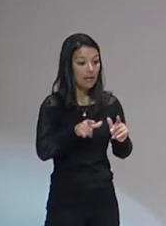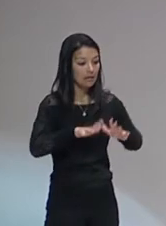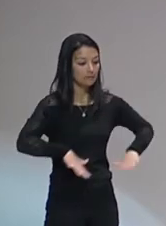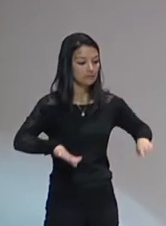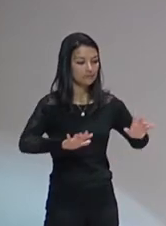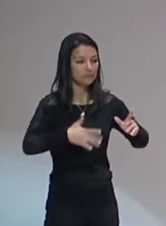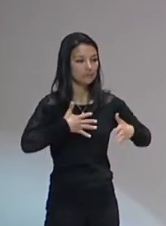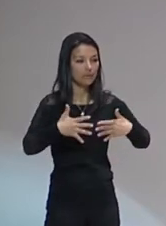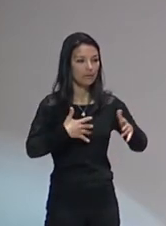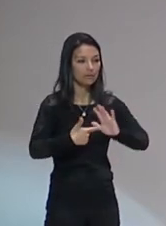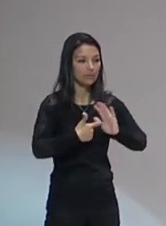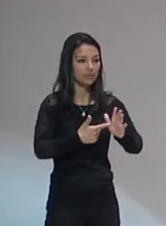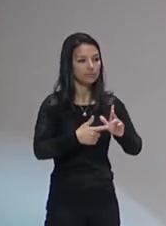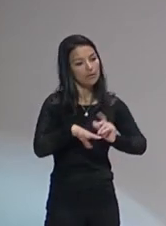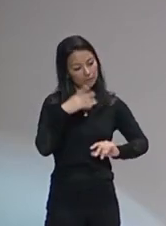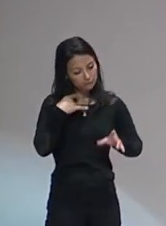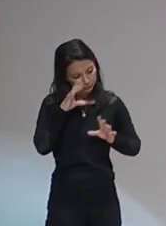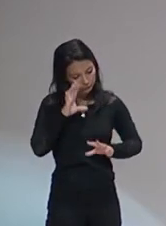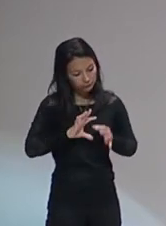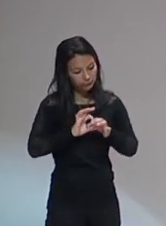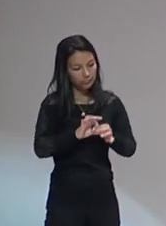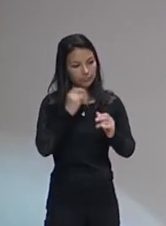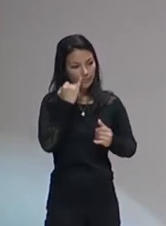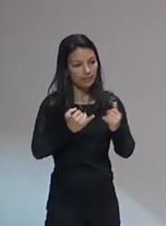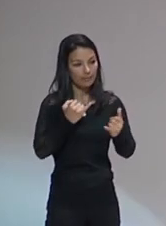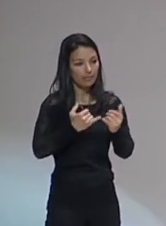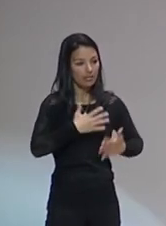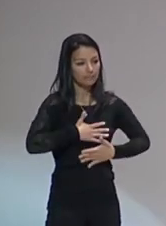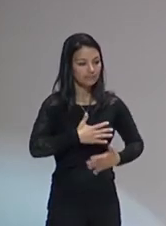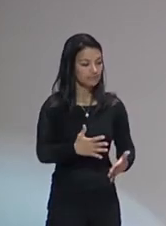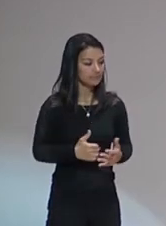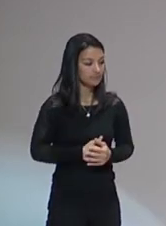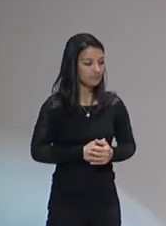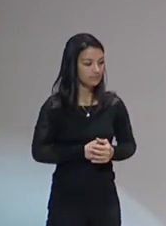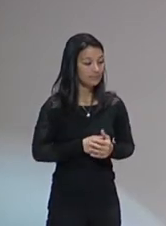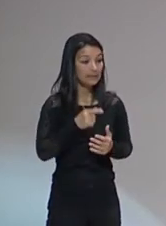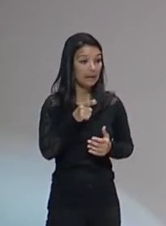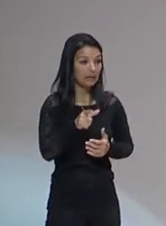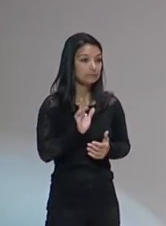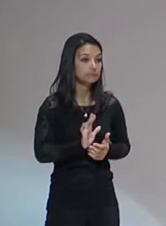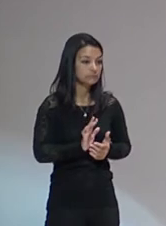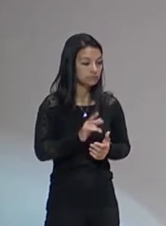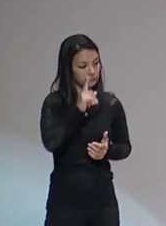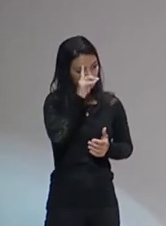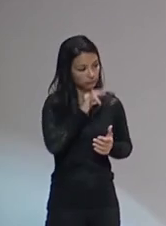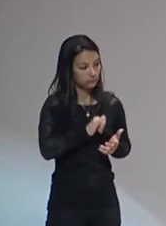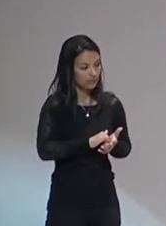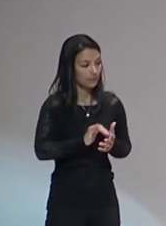sí reconectarlo con tu vida. Entonces, en ese sentido, creo